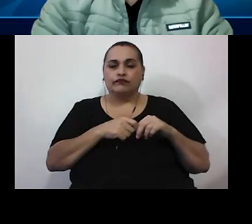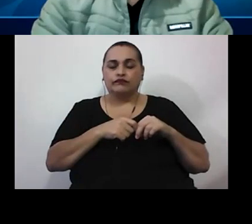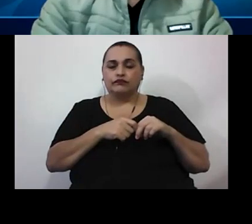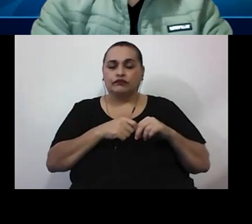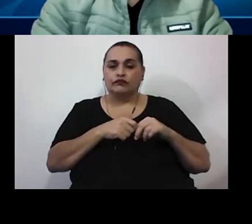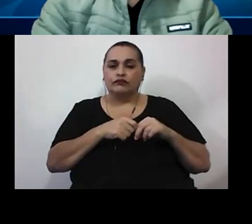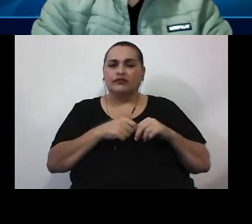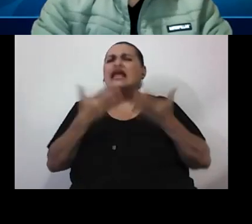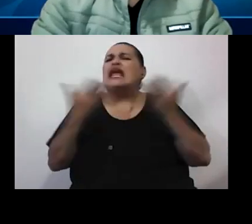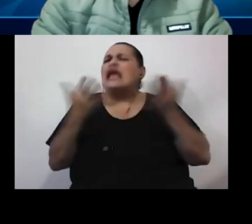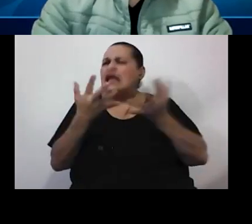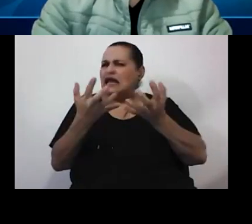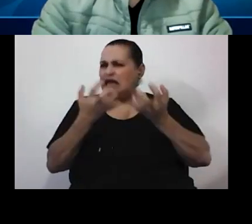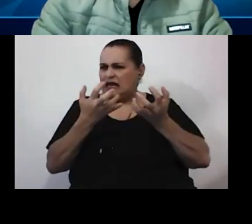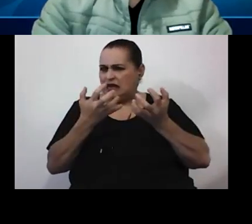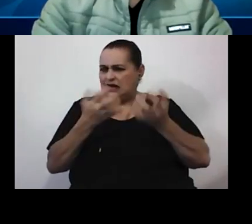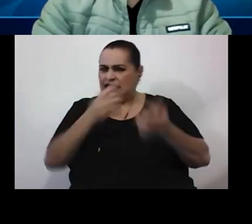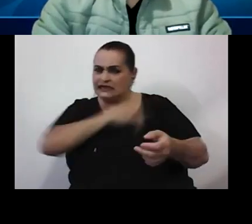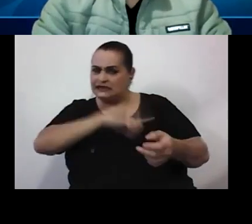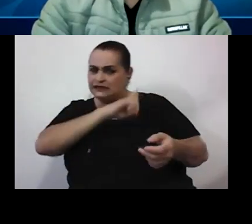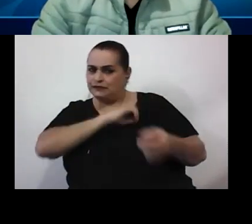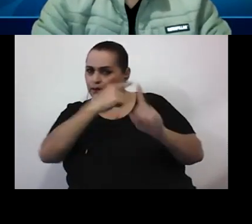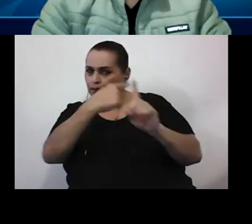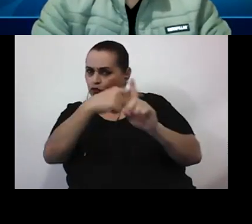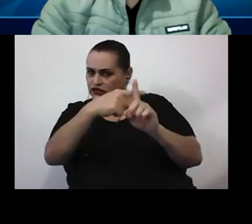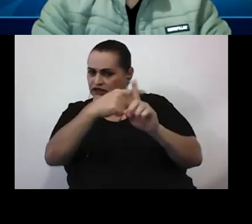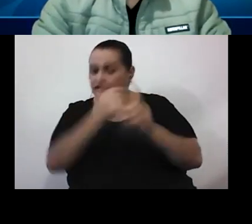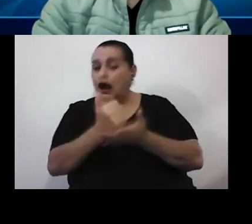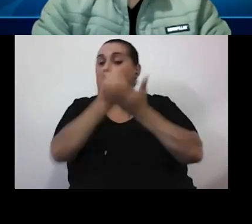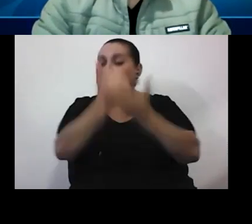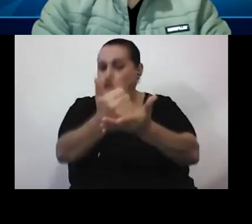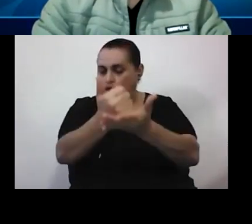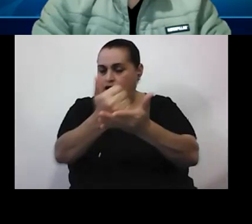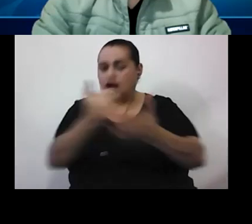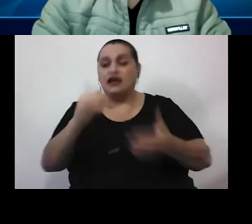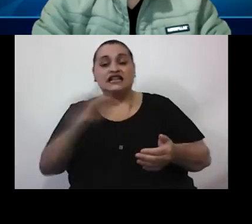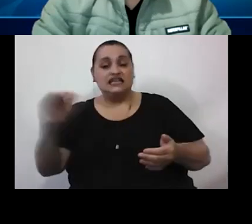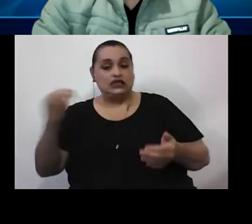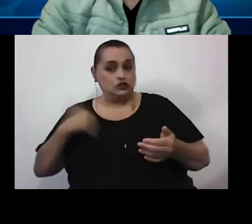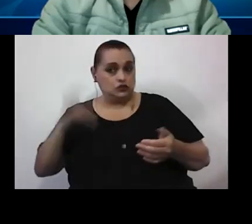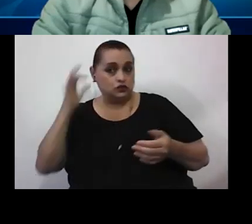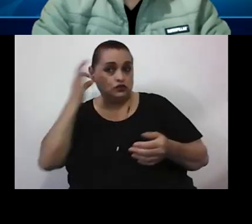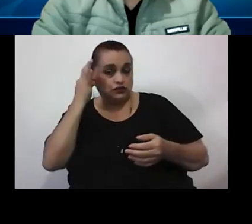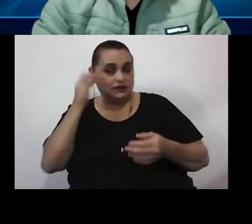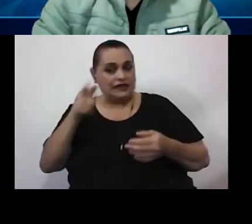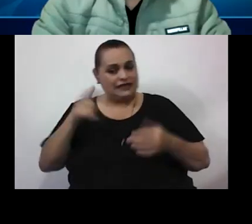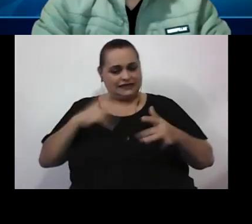Entonces, ¿qué pretende la disciplina positiva? Bueno, ayudar a las niñas y los niños a sentirse